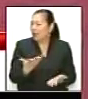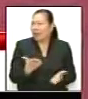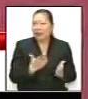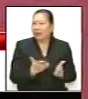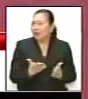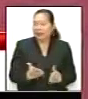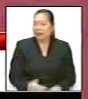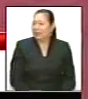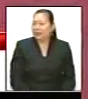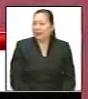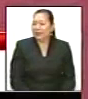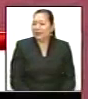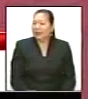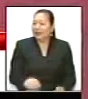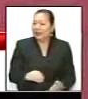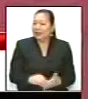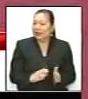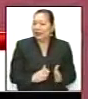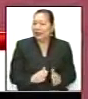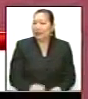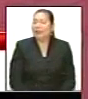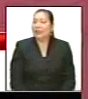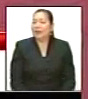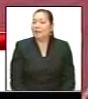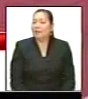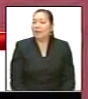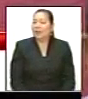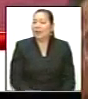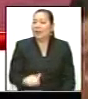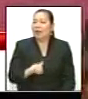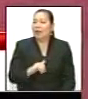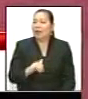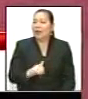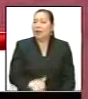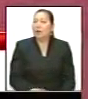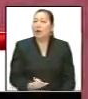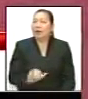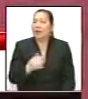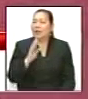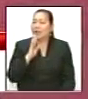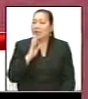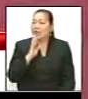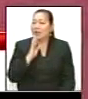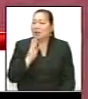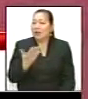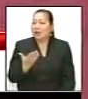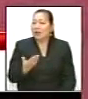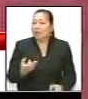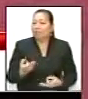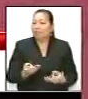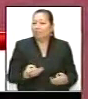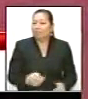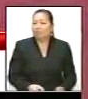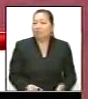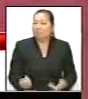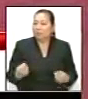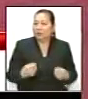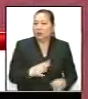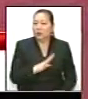medidas se han planteado, ¿no? De la misma manera, se habla acá, desde el punto de vista presupuestal, que se van a